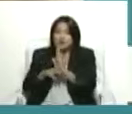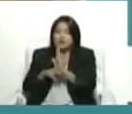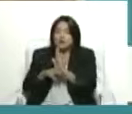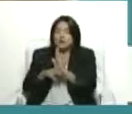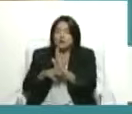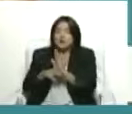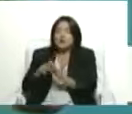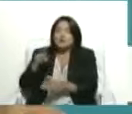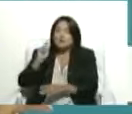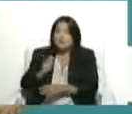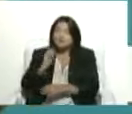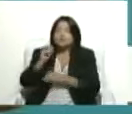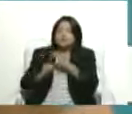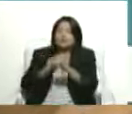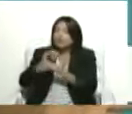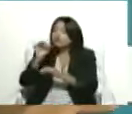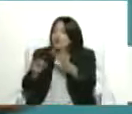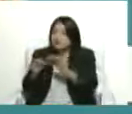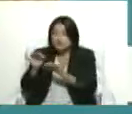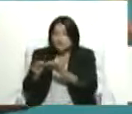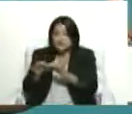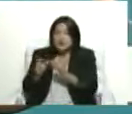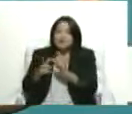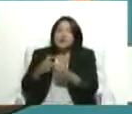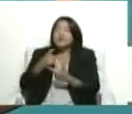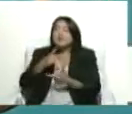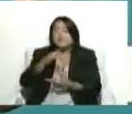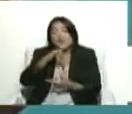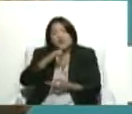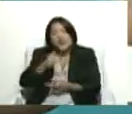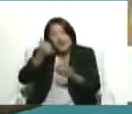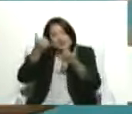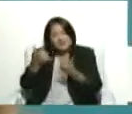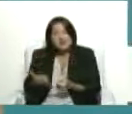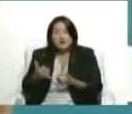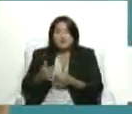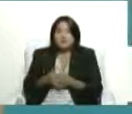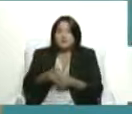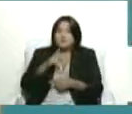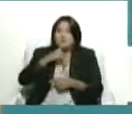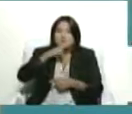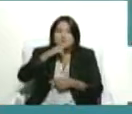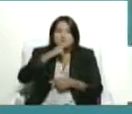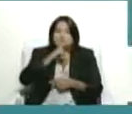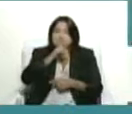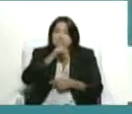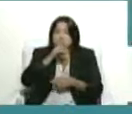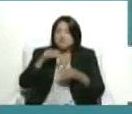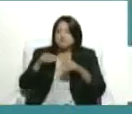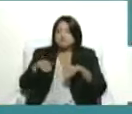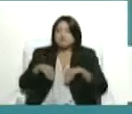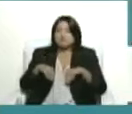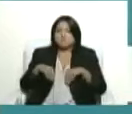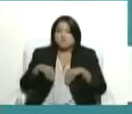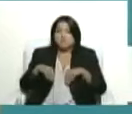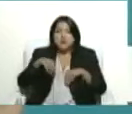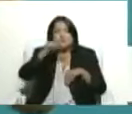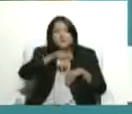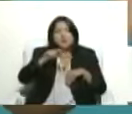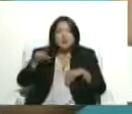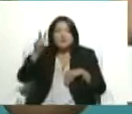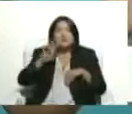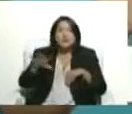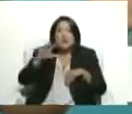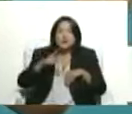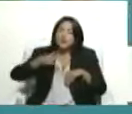de la ExxonMobil, de mucho dinero. Y eso hay que denunciarlo, y hay que denunciarlo con fuerza. No nos podemos quedar callados los venezolanos y las venezolanas. Nosotros vamos a